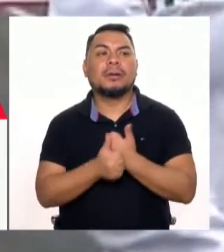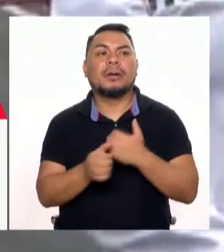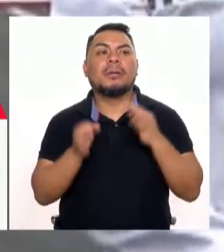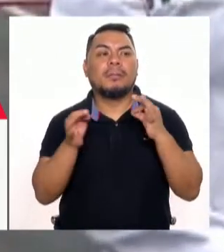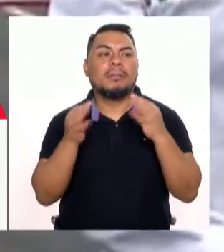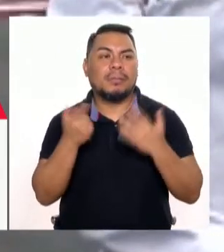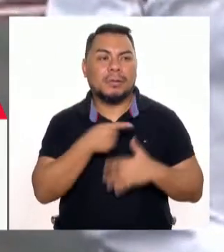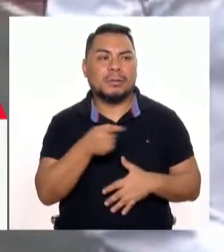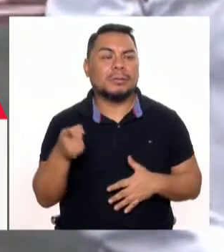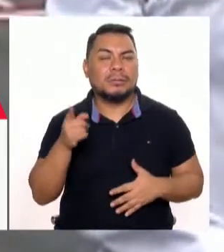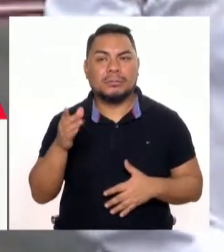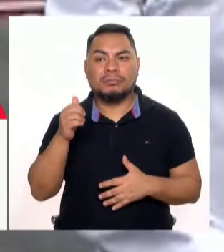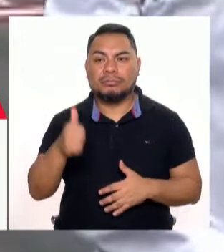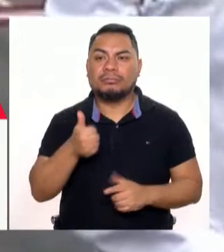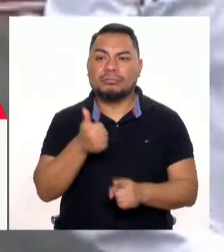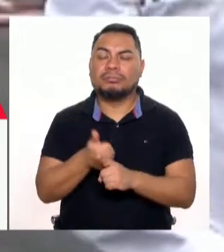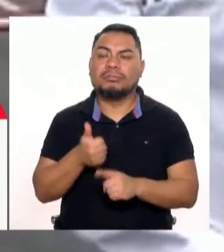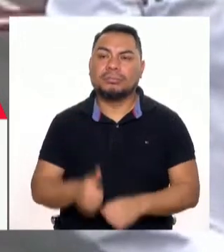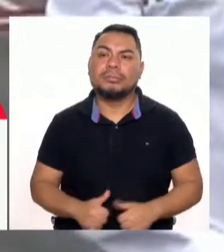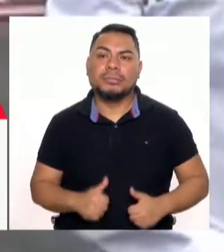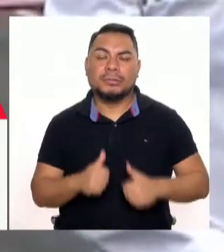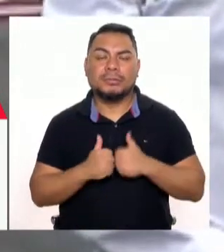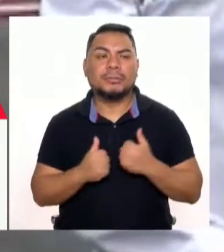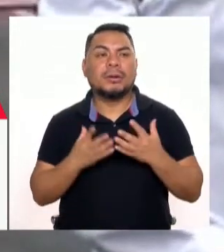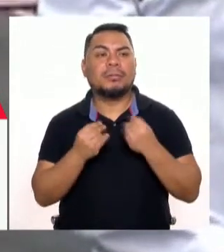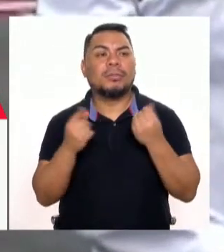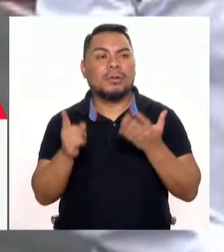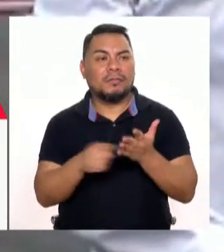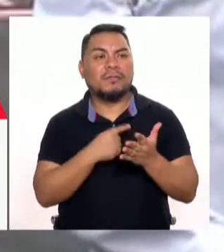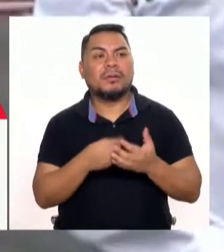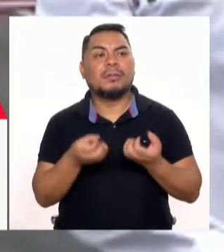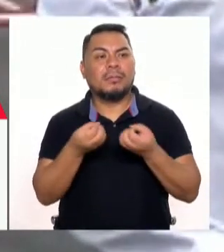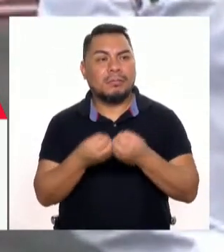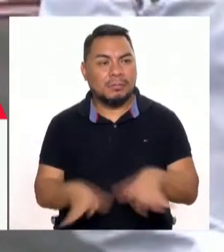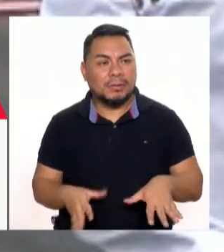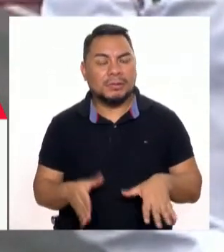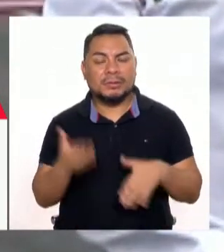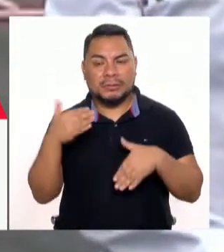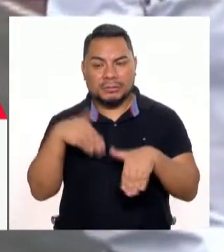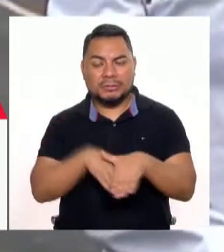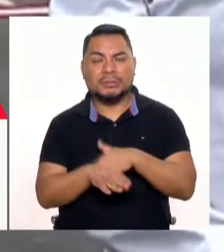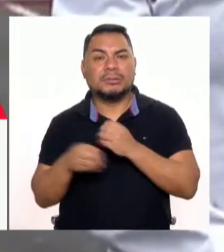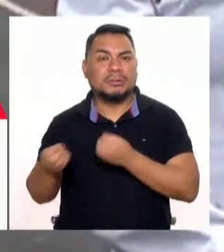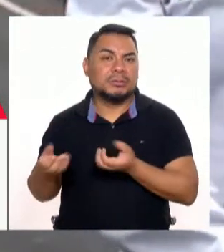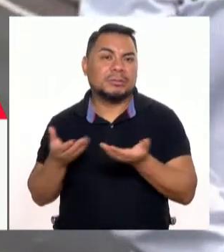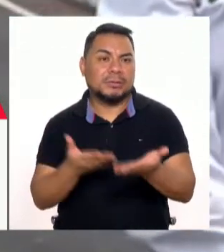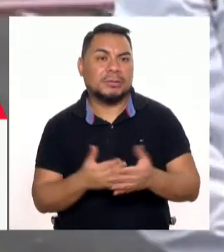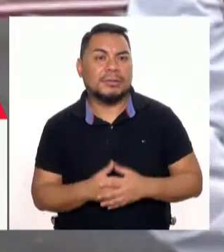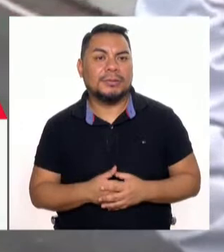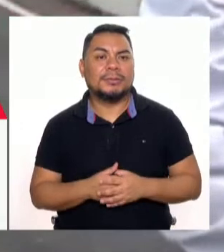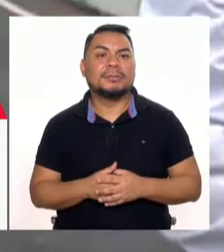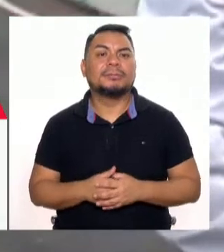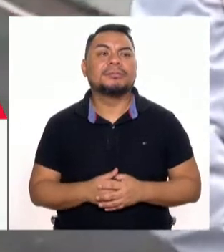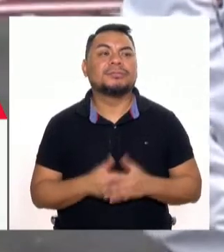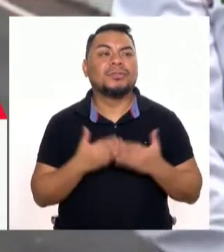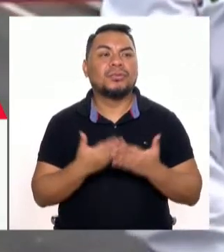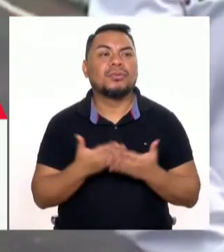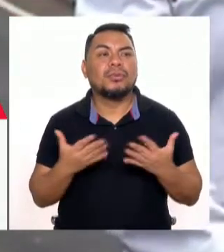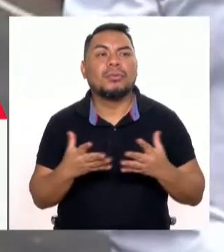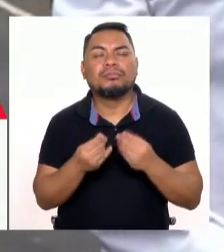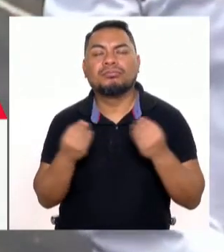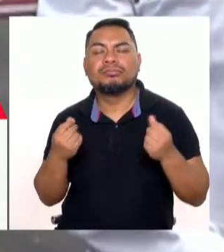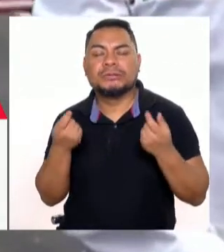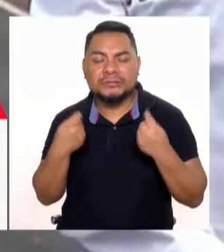su integridad y sus propias vidas y muchas veces perdiendo lo que dentro de ella traían producto de